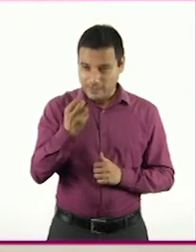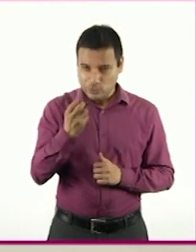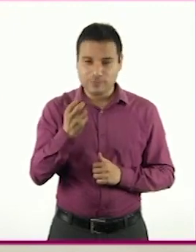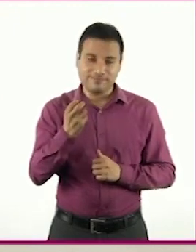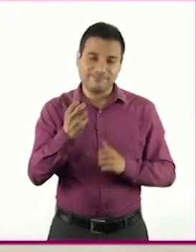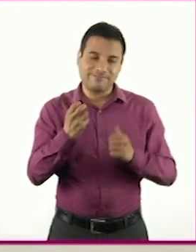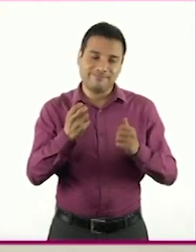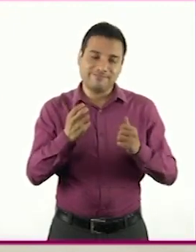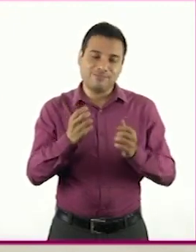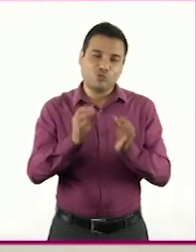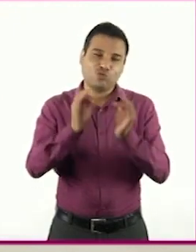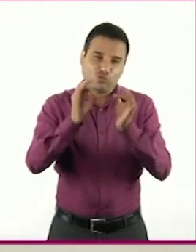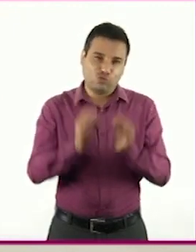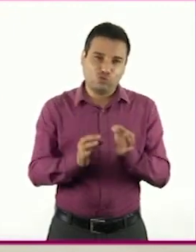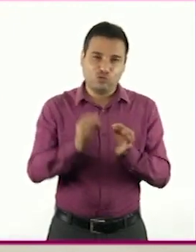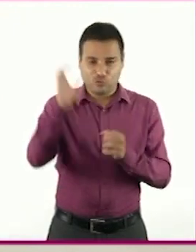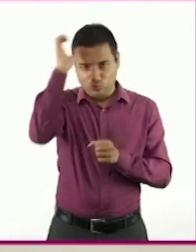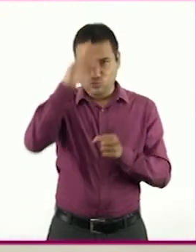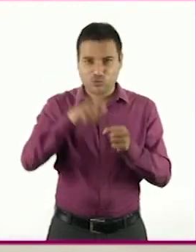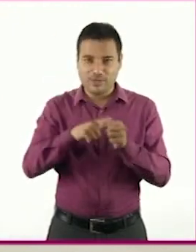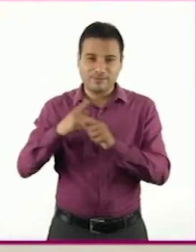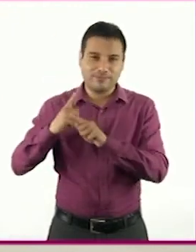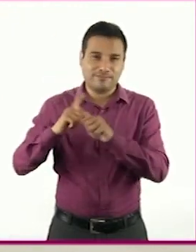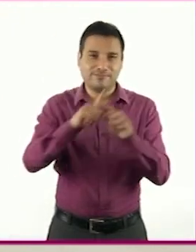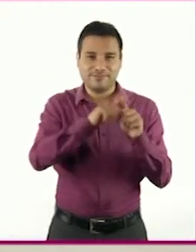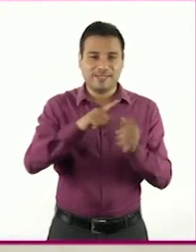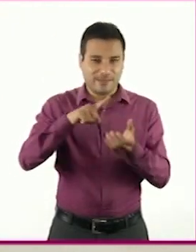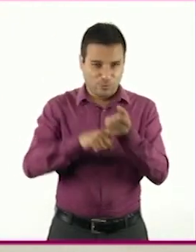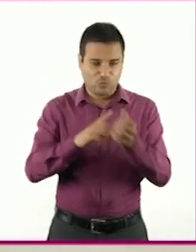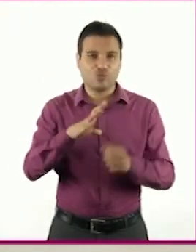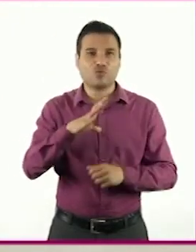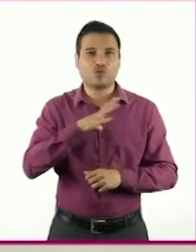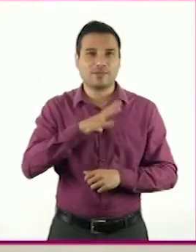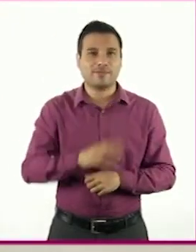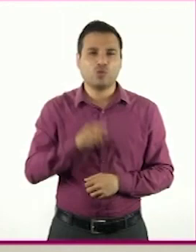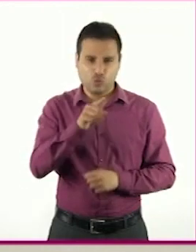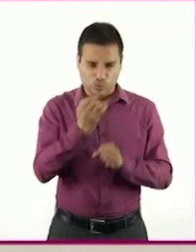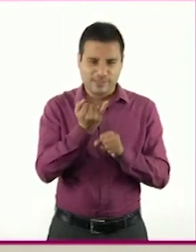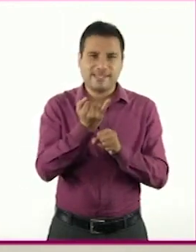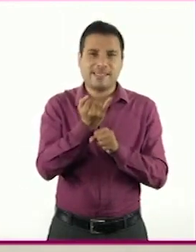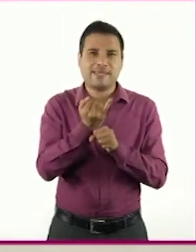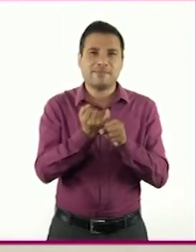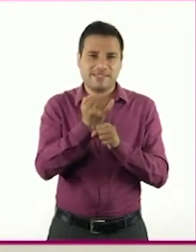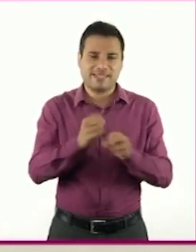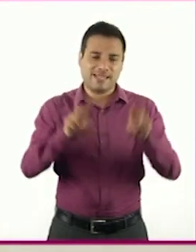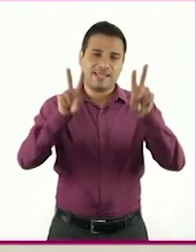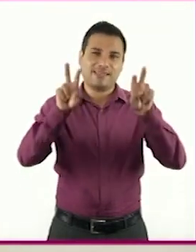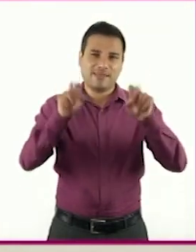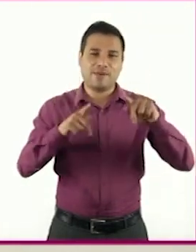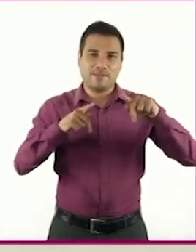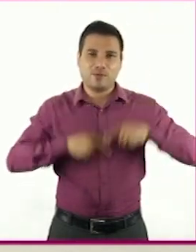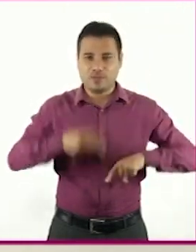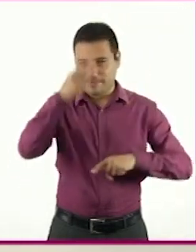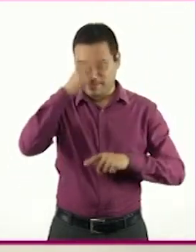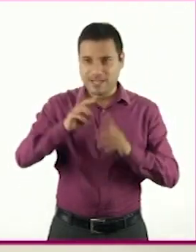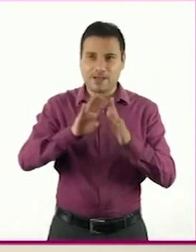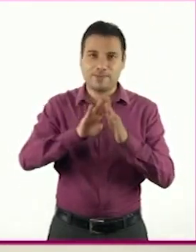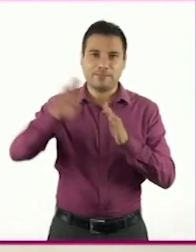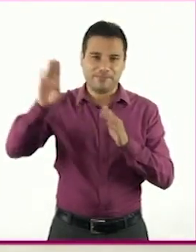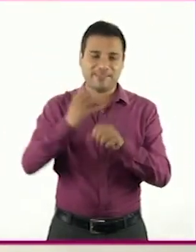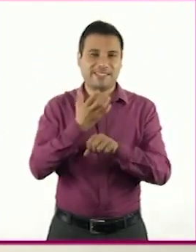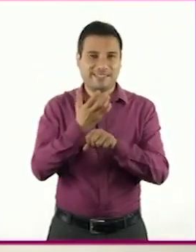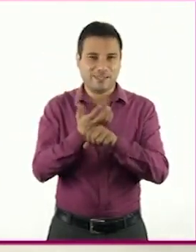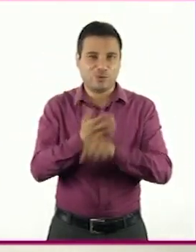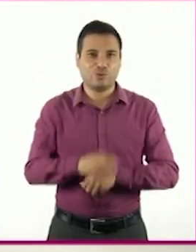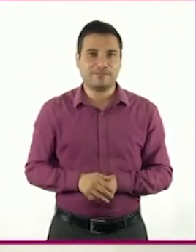pueden consultar fuentes de información relacionadas con la migración de México a los Estados Unidos o sobre la vida de los chicanos